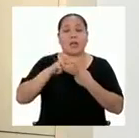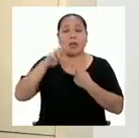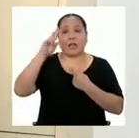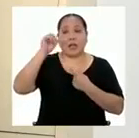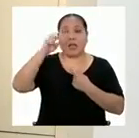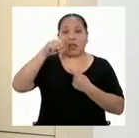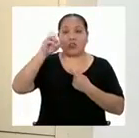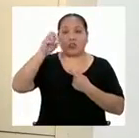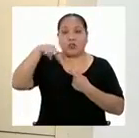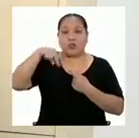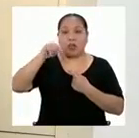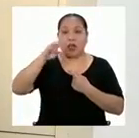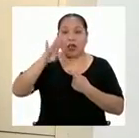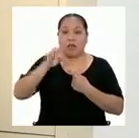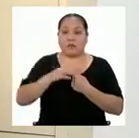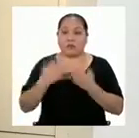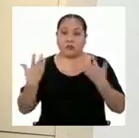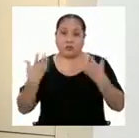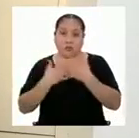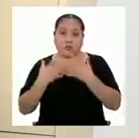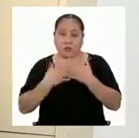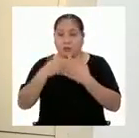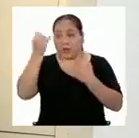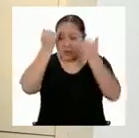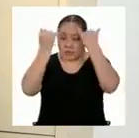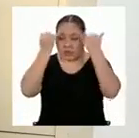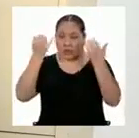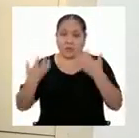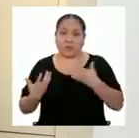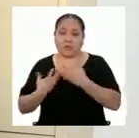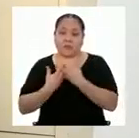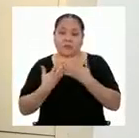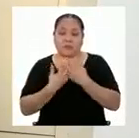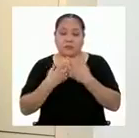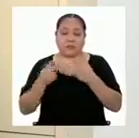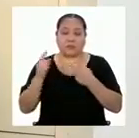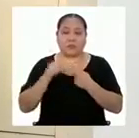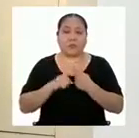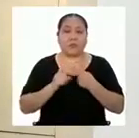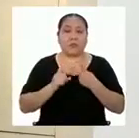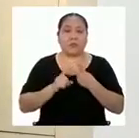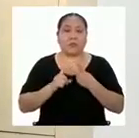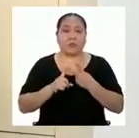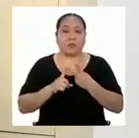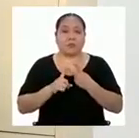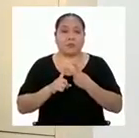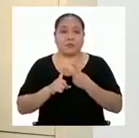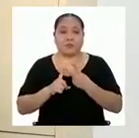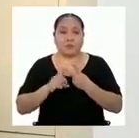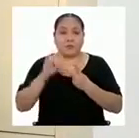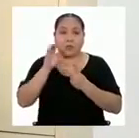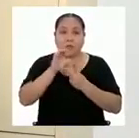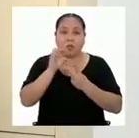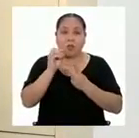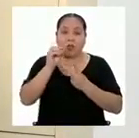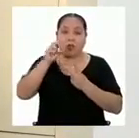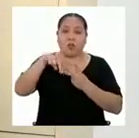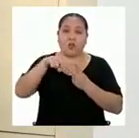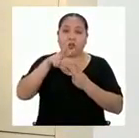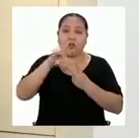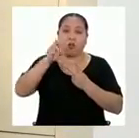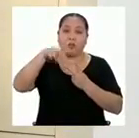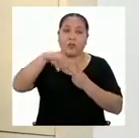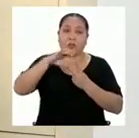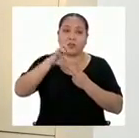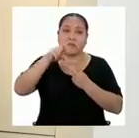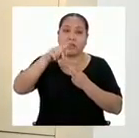secuencia lógica, un vínculo entre las distintas ideas o proposiciones que se afirman. 2. Convincentes, debe estar